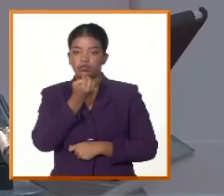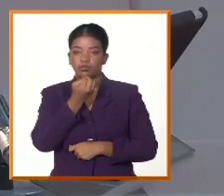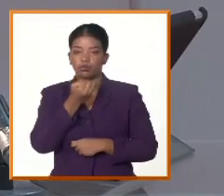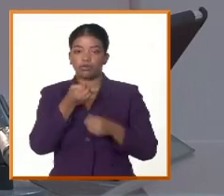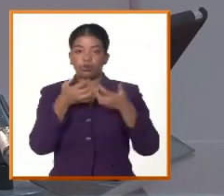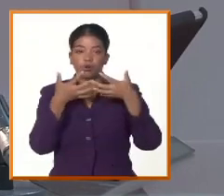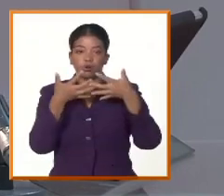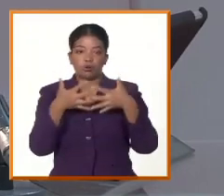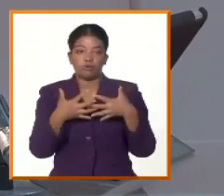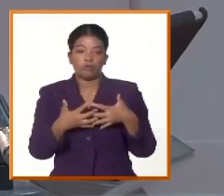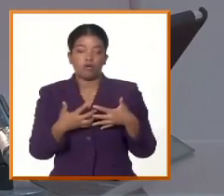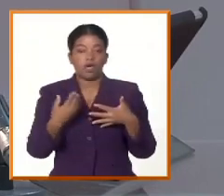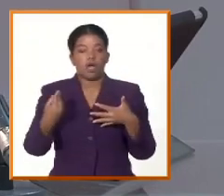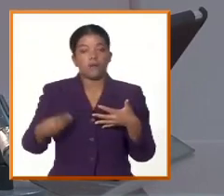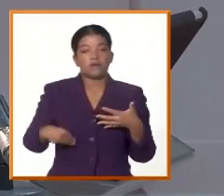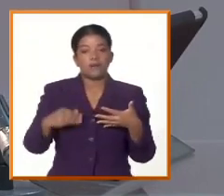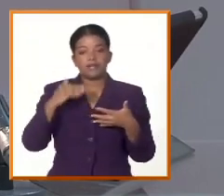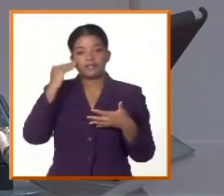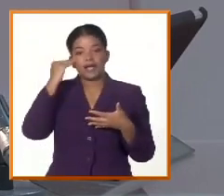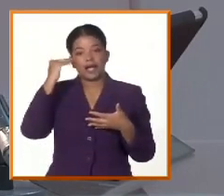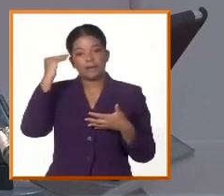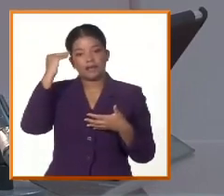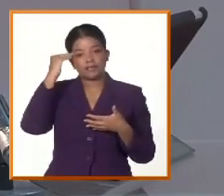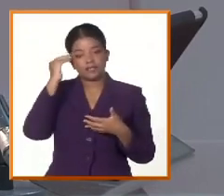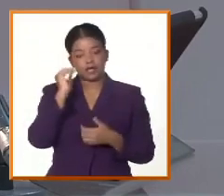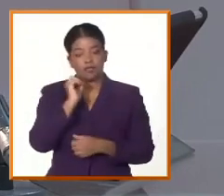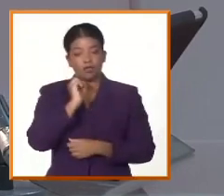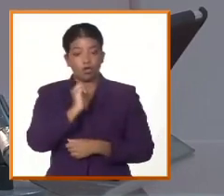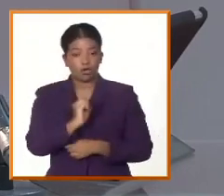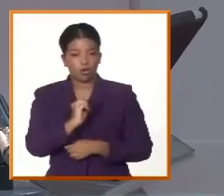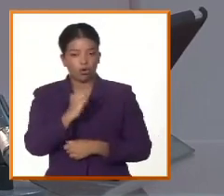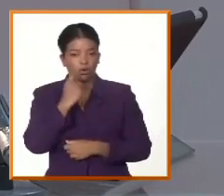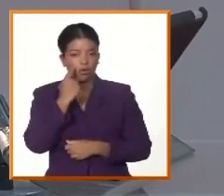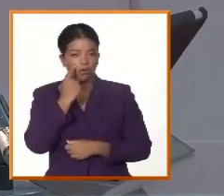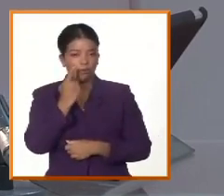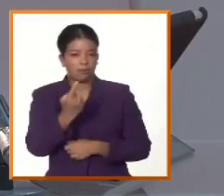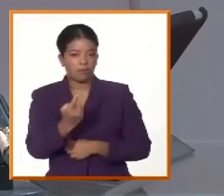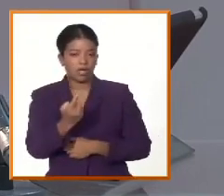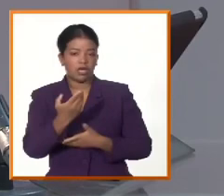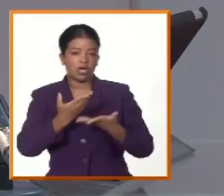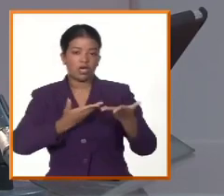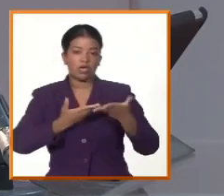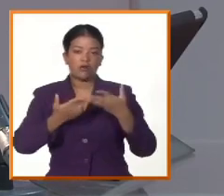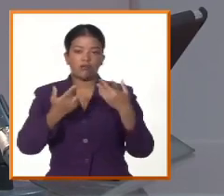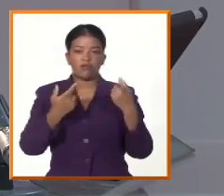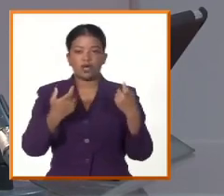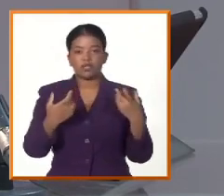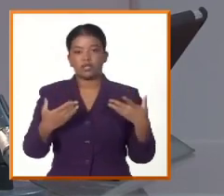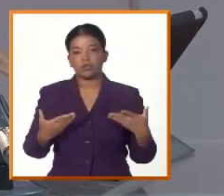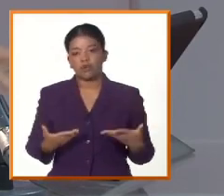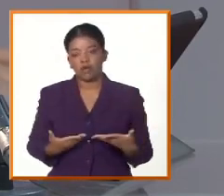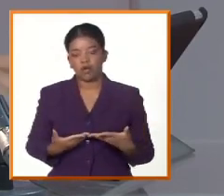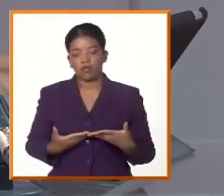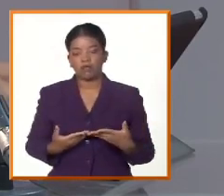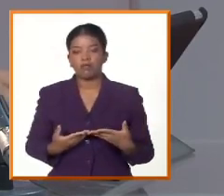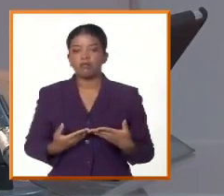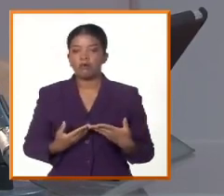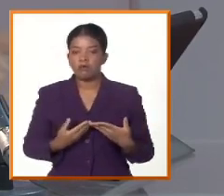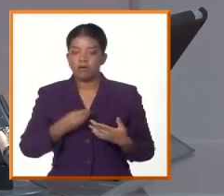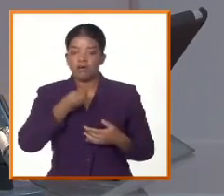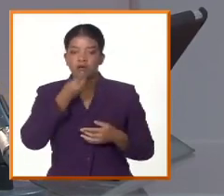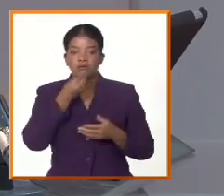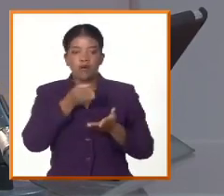aprovechando las capacidades que están o identificando las inversiones necesarias hacer para sustentar